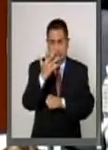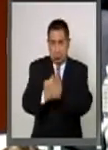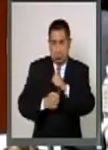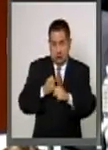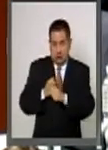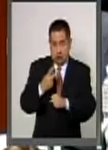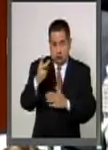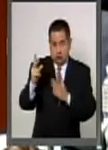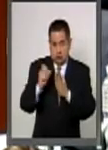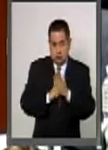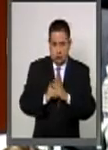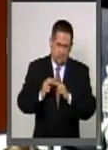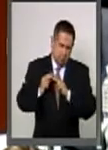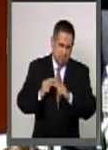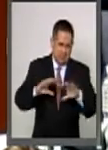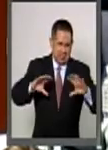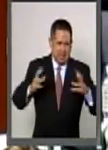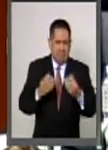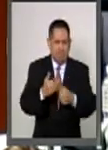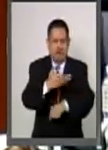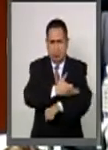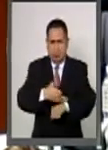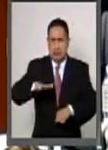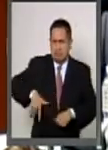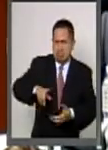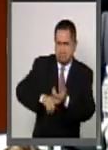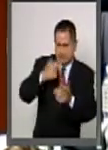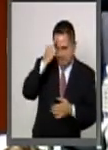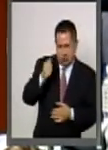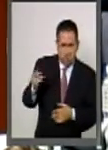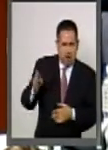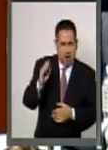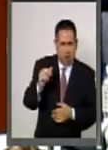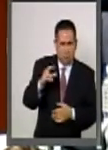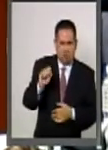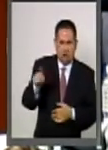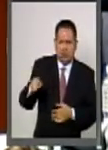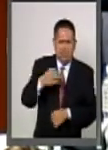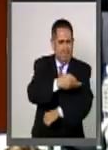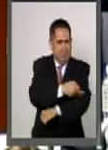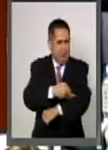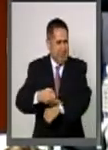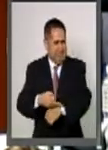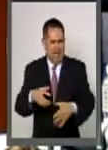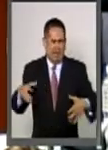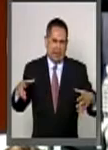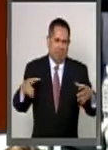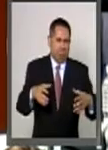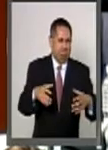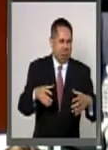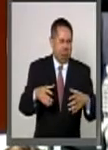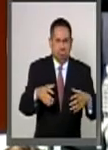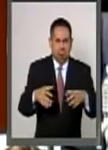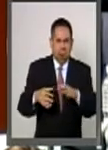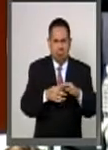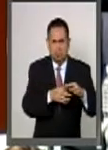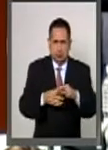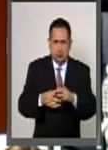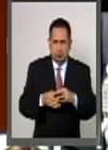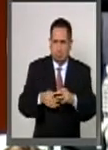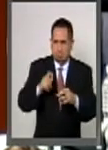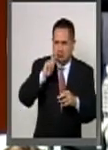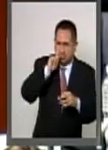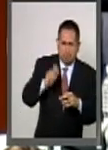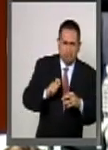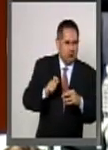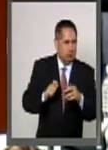5 años, 2 meses donde una gran familia, como dijo el senador Barbosa, hemos venido configurando y haciéndonos amigos